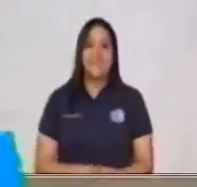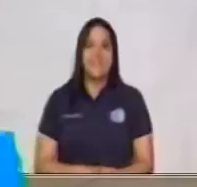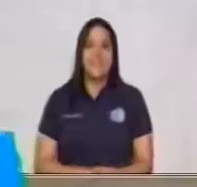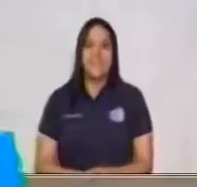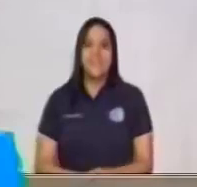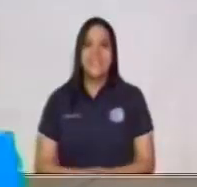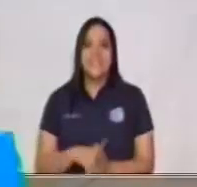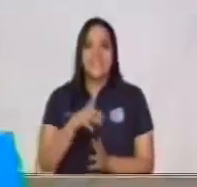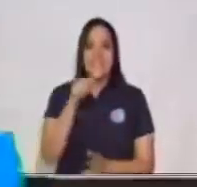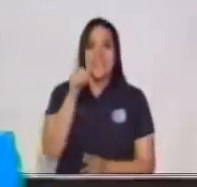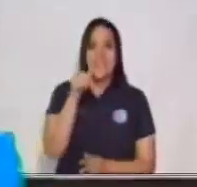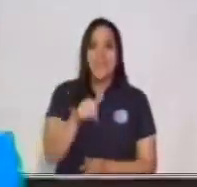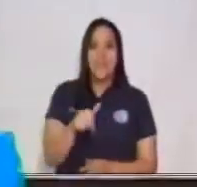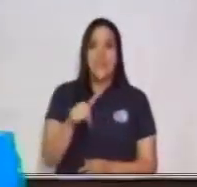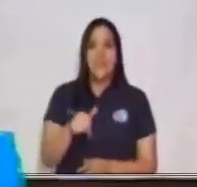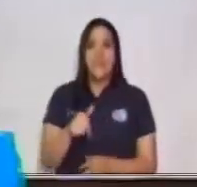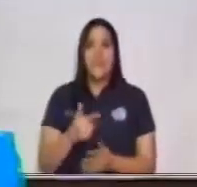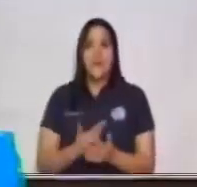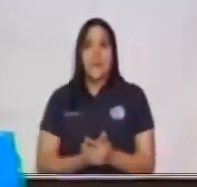Hoy